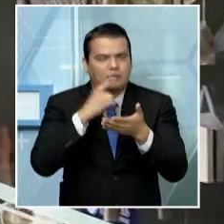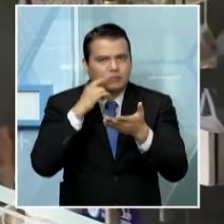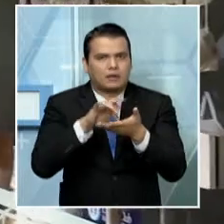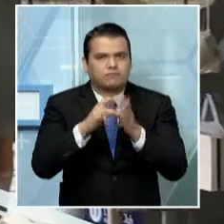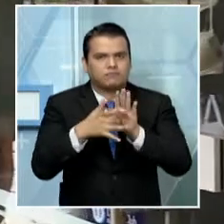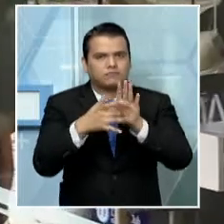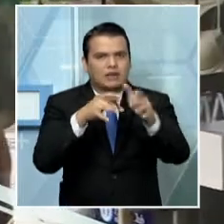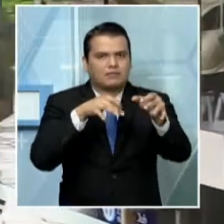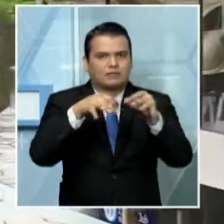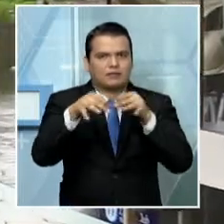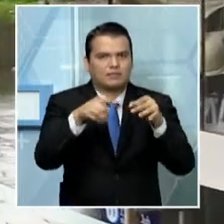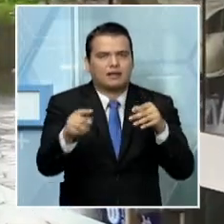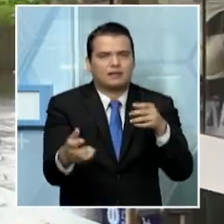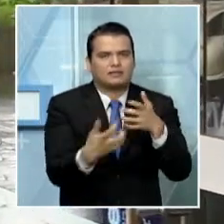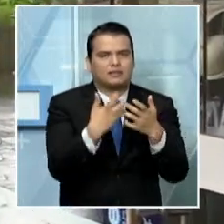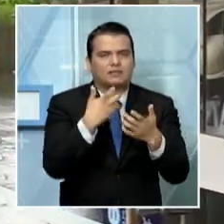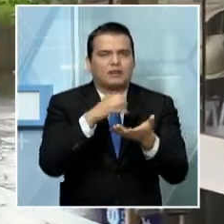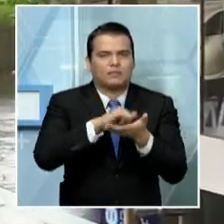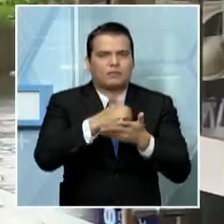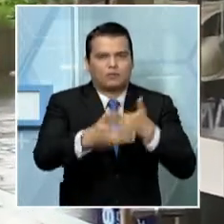través de un sistema a pesar de estar en pandemia